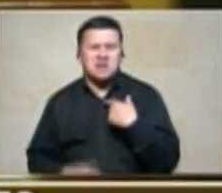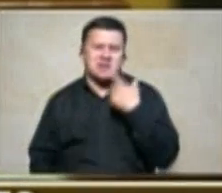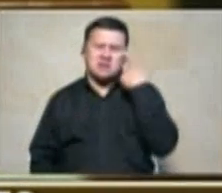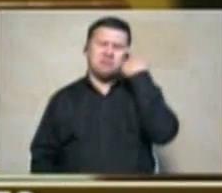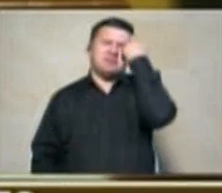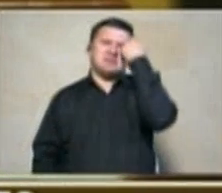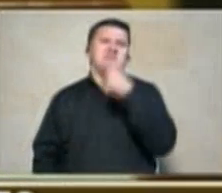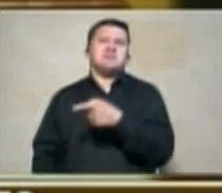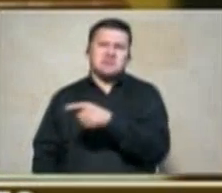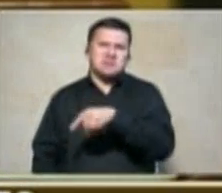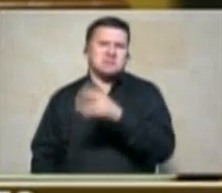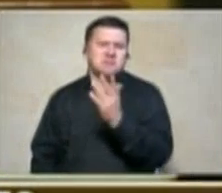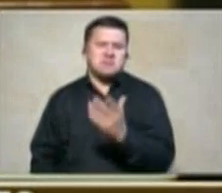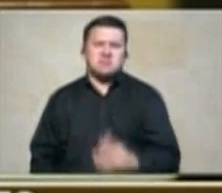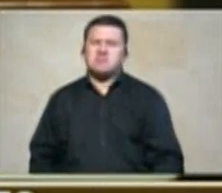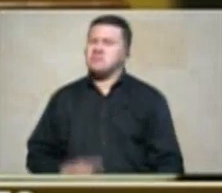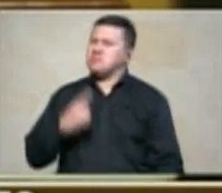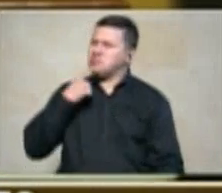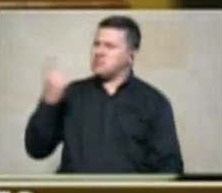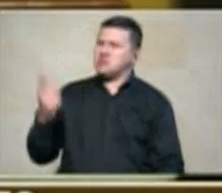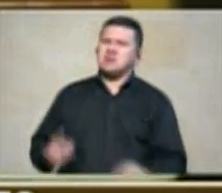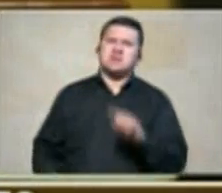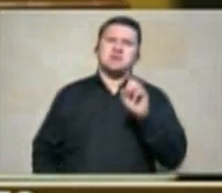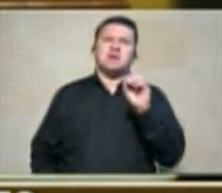el caso por el cual